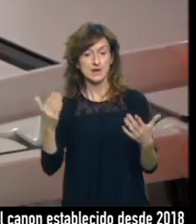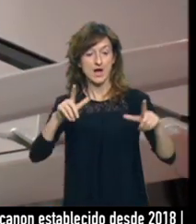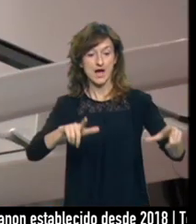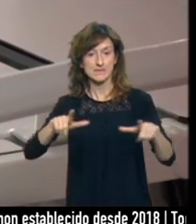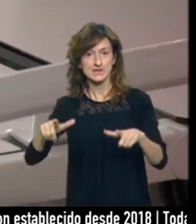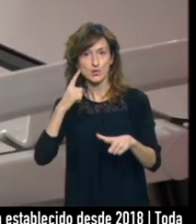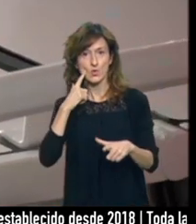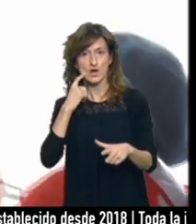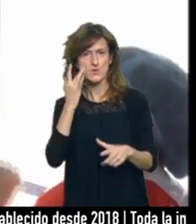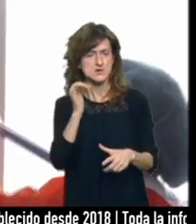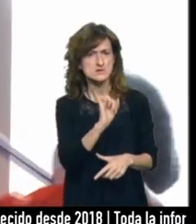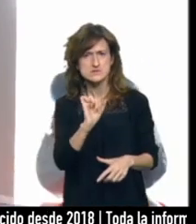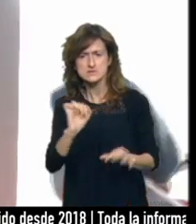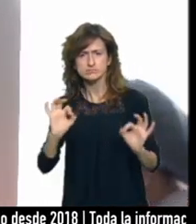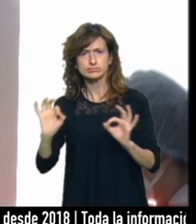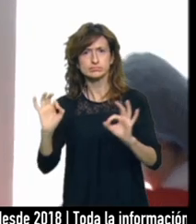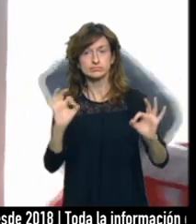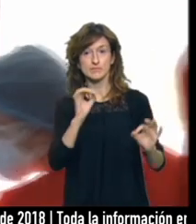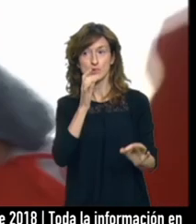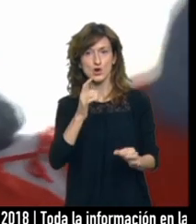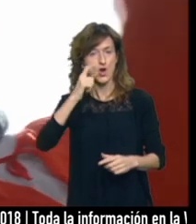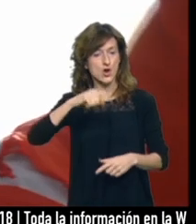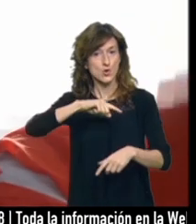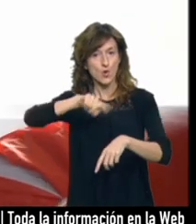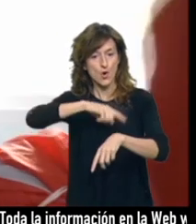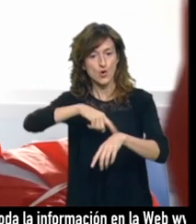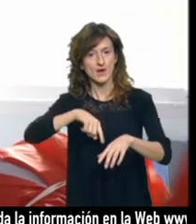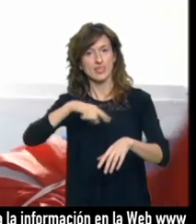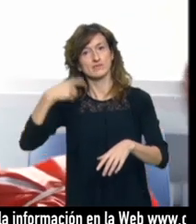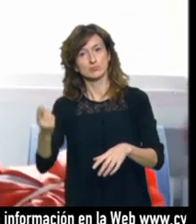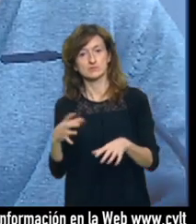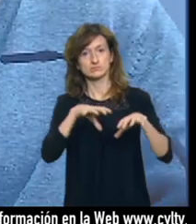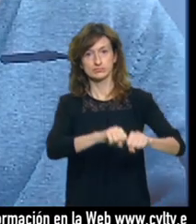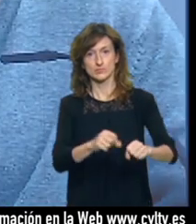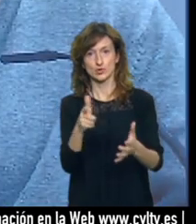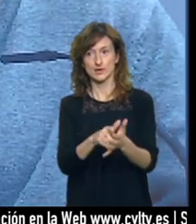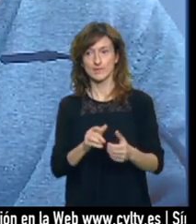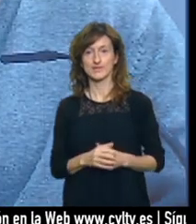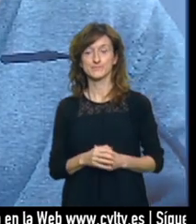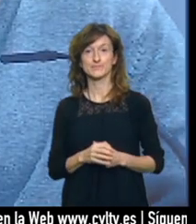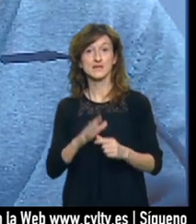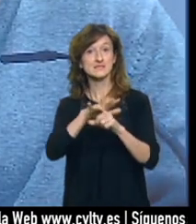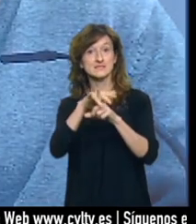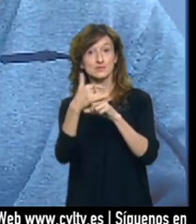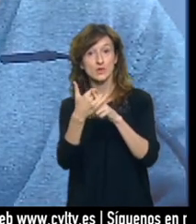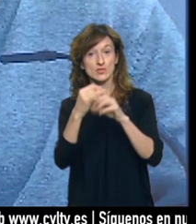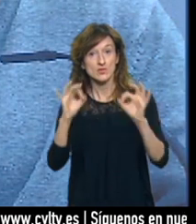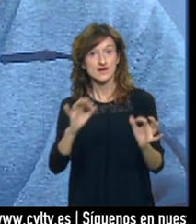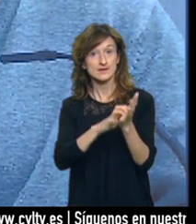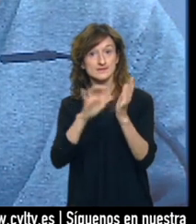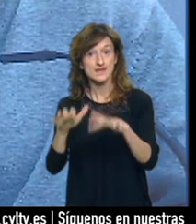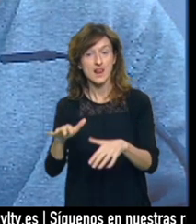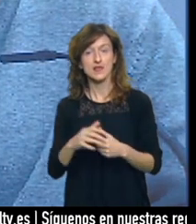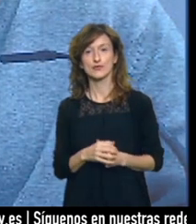habitación se desinfecta a fondo porque tarda horas en ser ocupada de nuevo. La situación es tal aquí en Castilla y